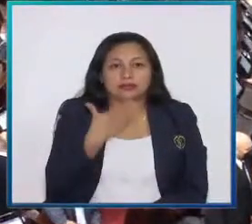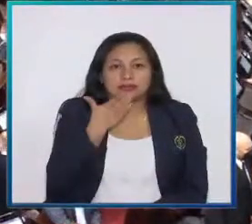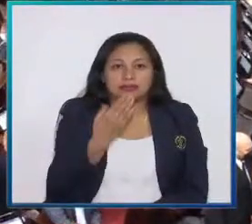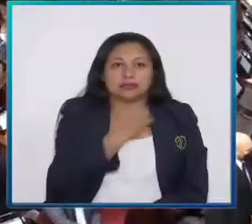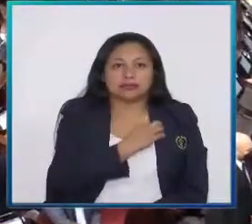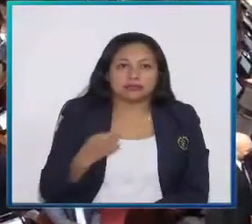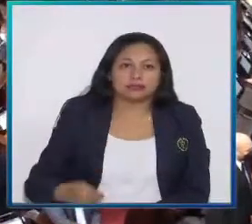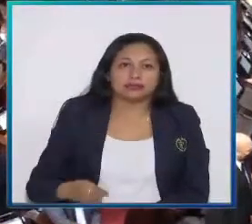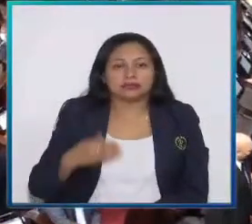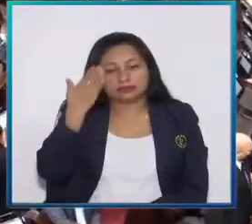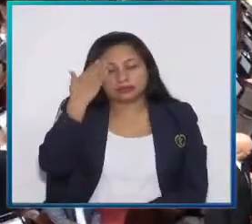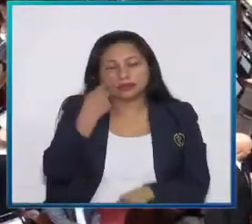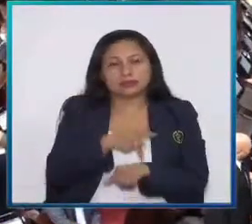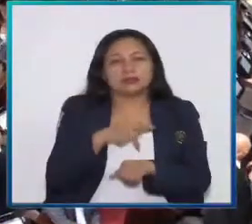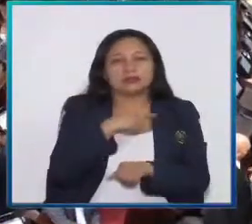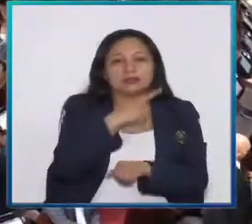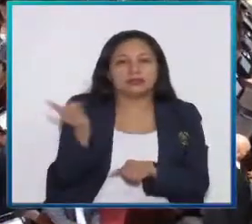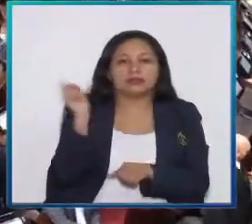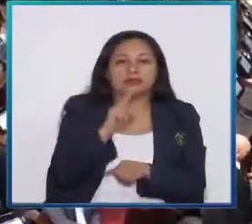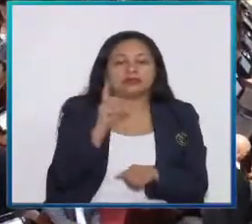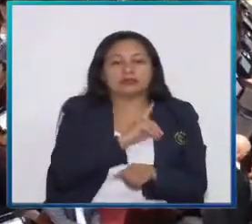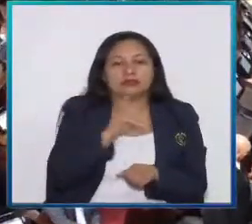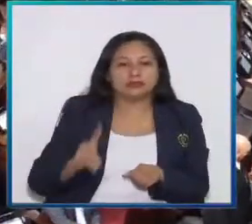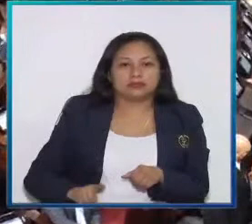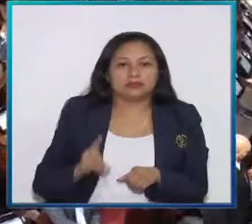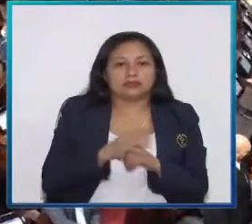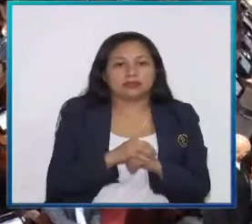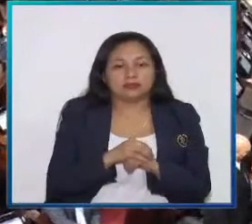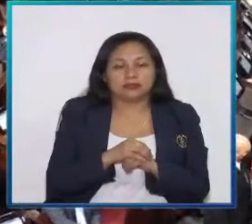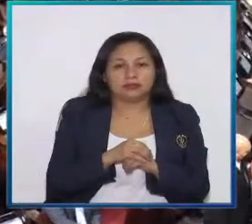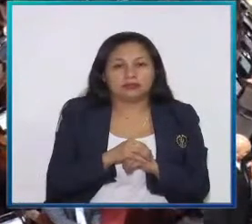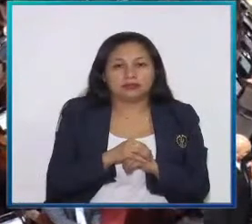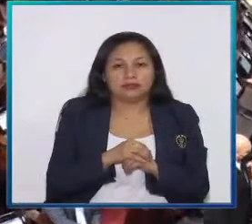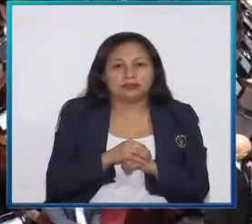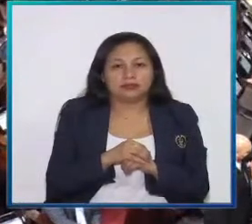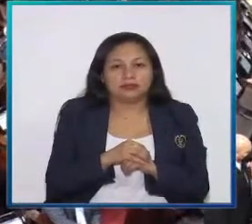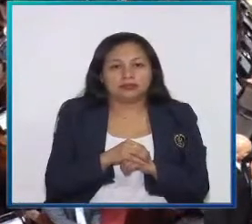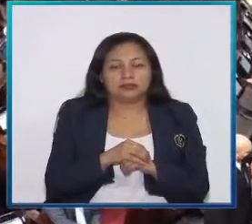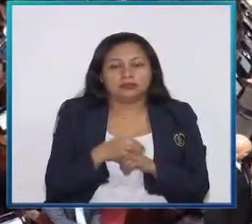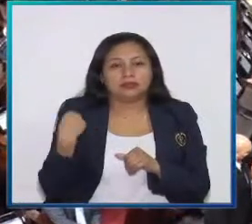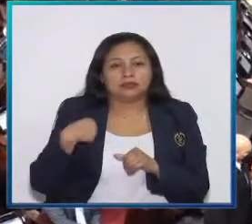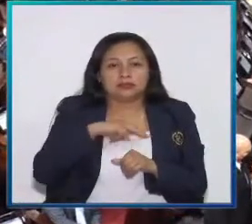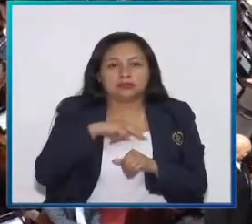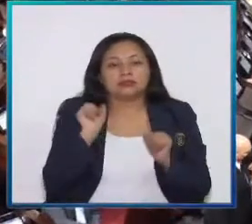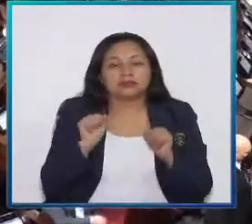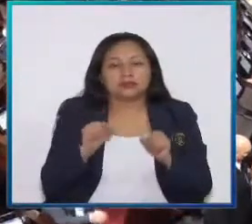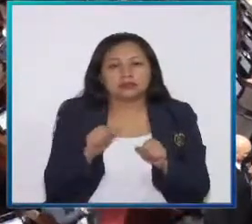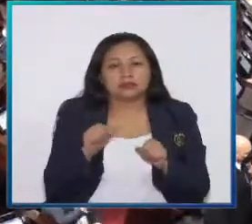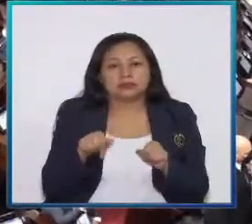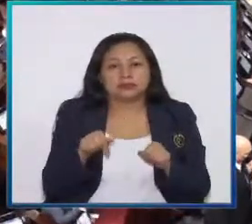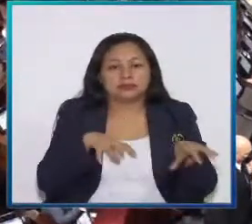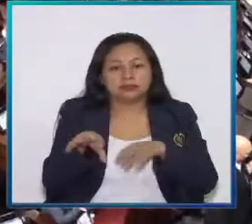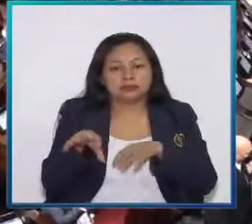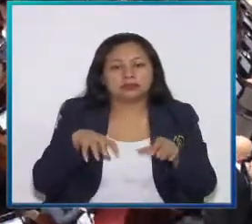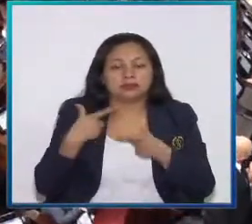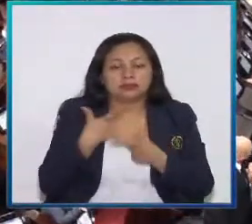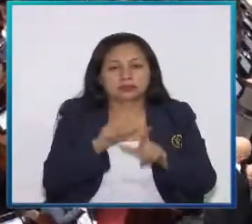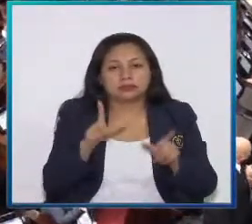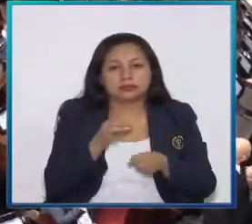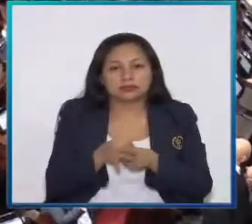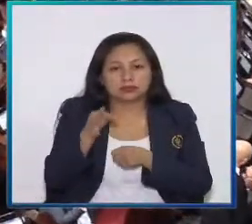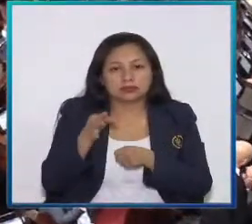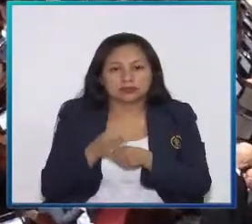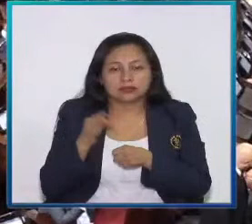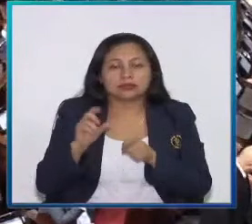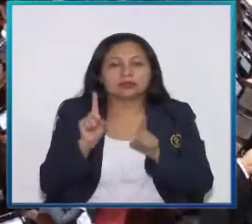Gracias, señor presidente. Buenas tardes a todos, diputados y diputadas. Para nosotros, como Movimiento para la Liberación de